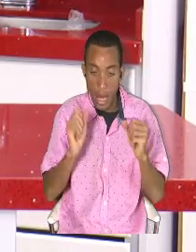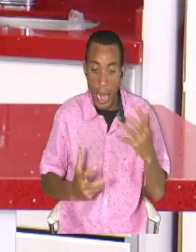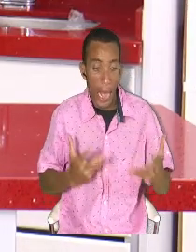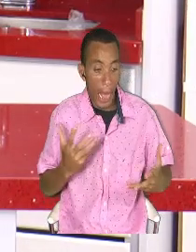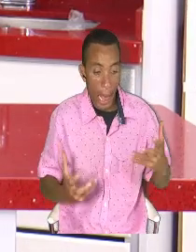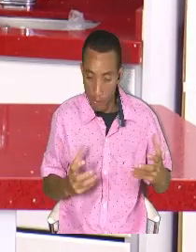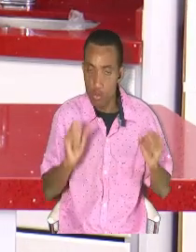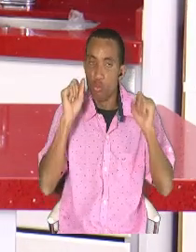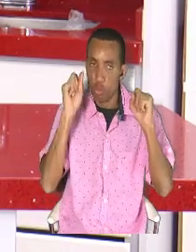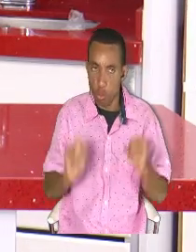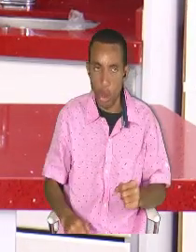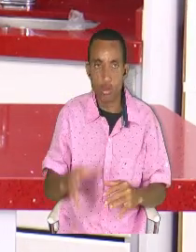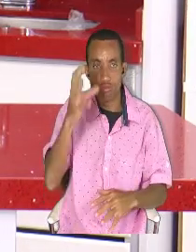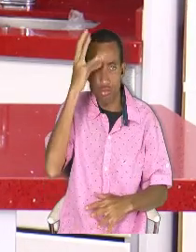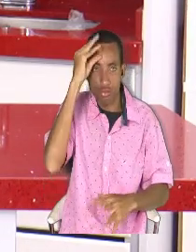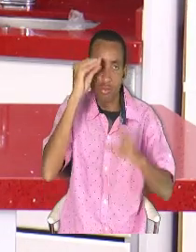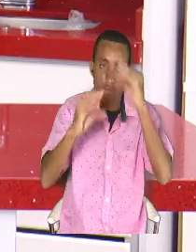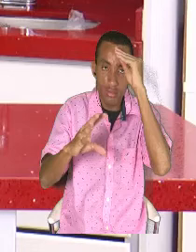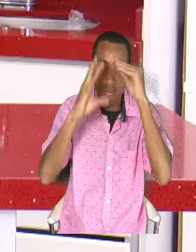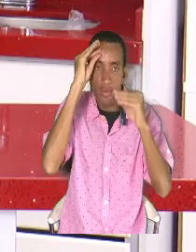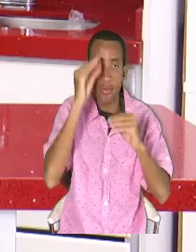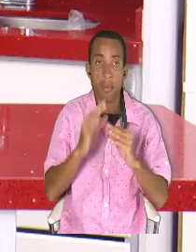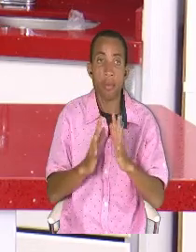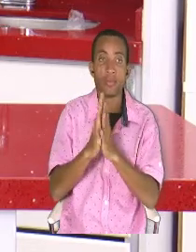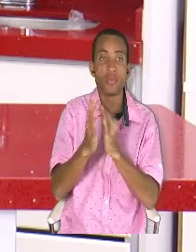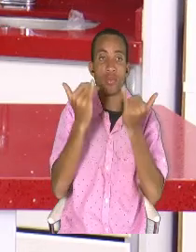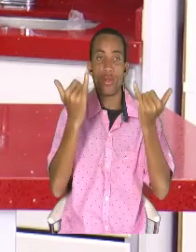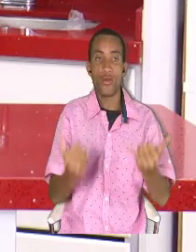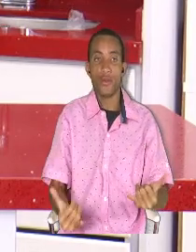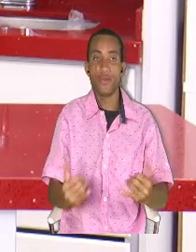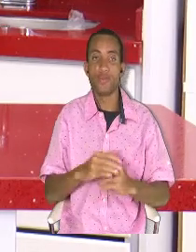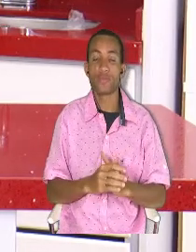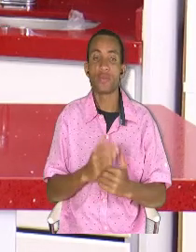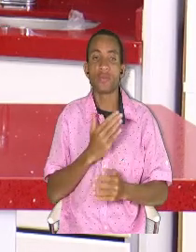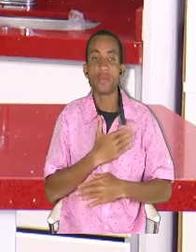Como les venía contando, el día de hoy quiero saludar